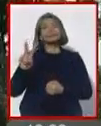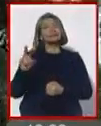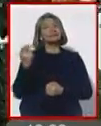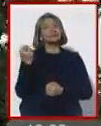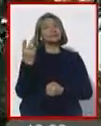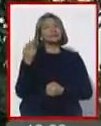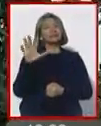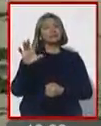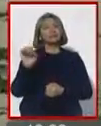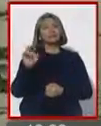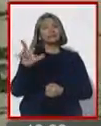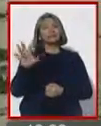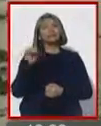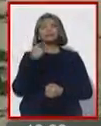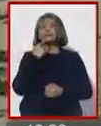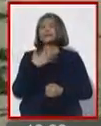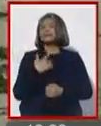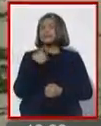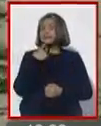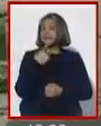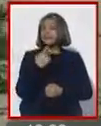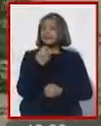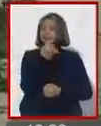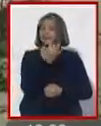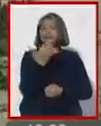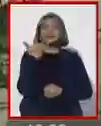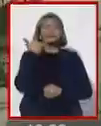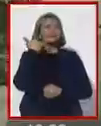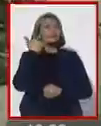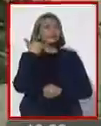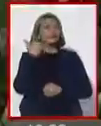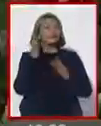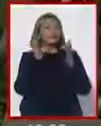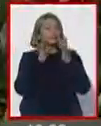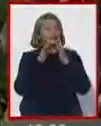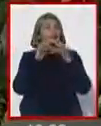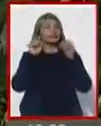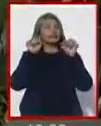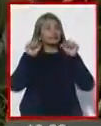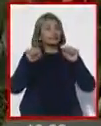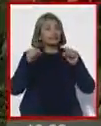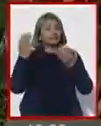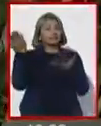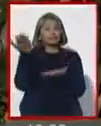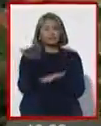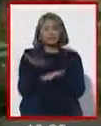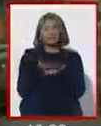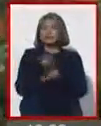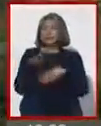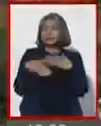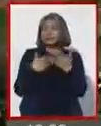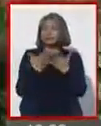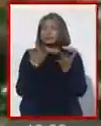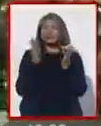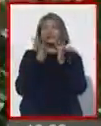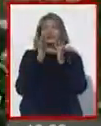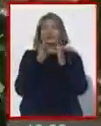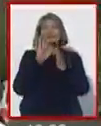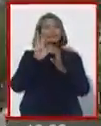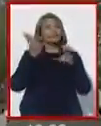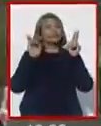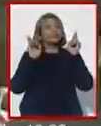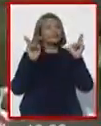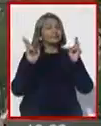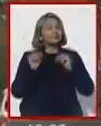800-1250-50 es la línea gratuita del gobierno municipal. Desde cualquier línea telefónica podemos invitar a todas aquellas personas que hagan conocer